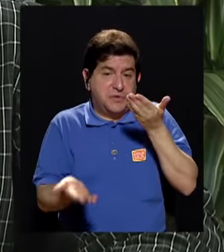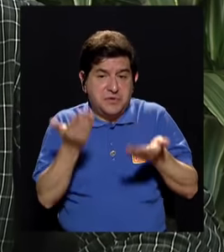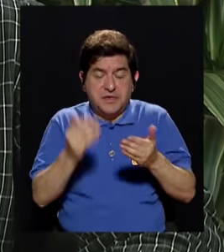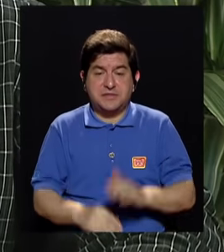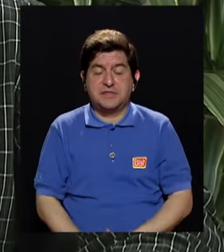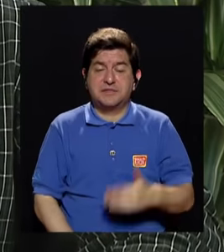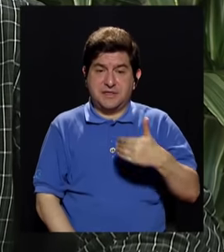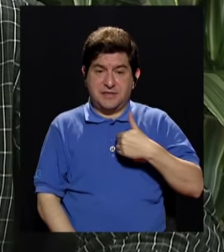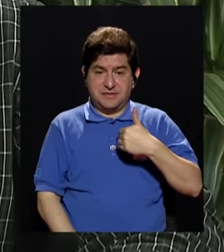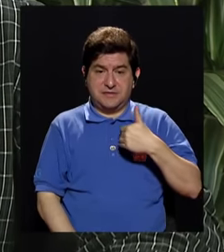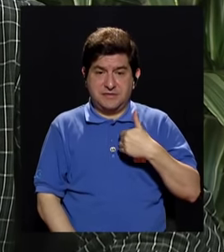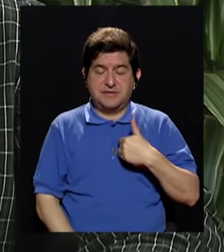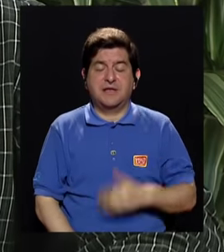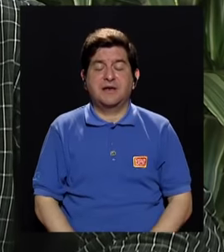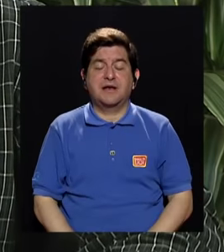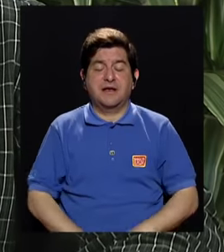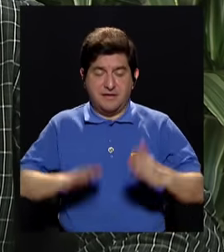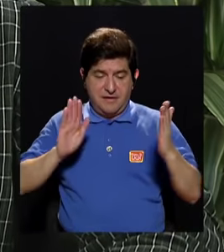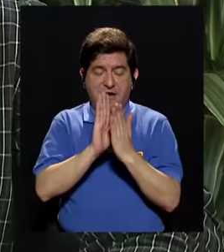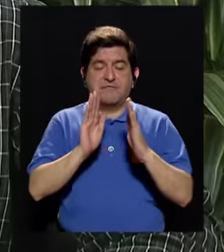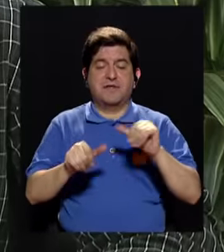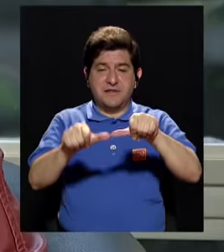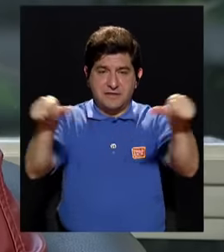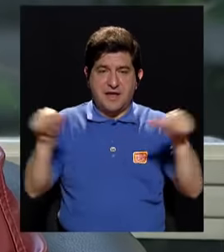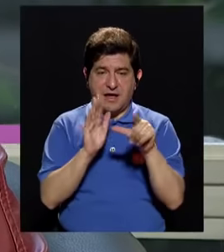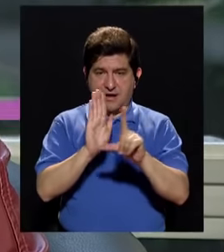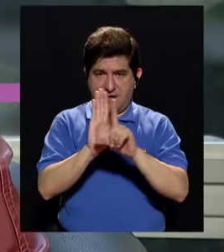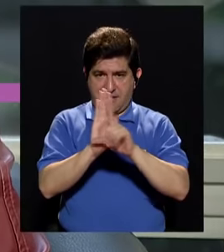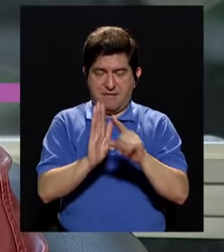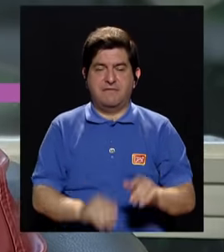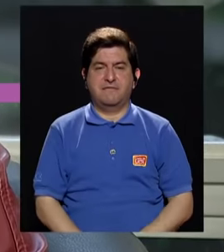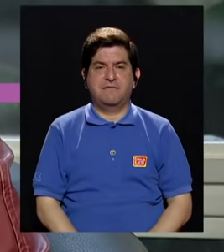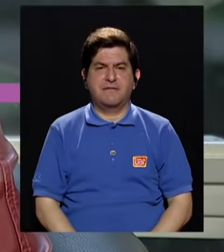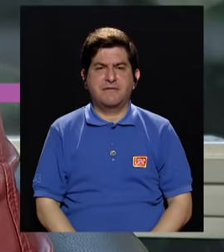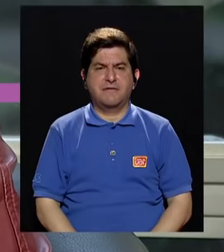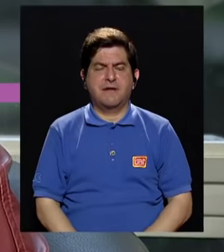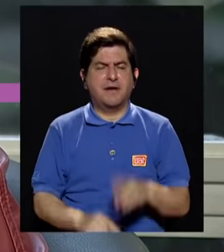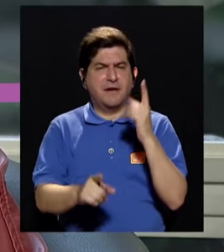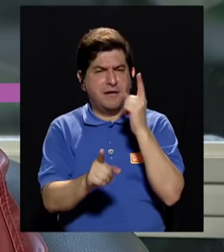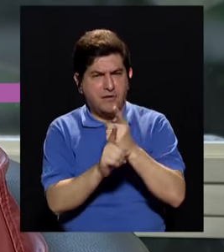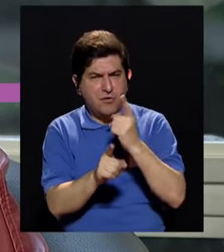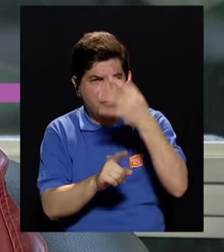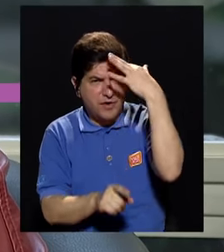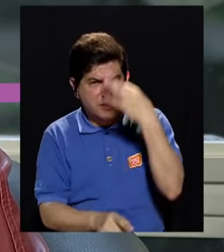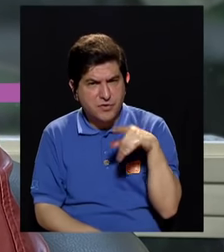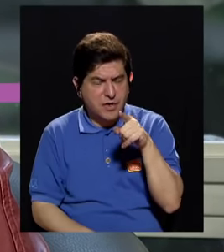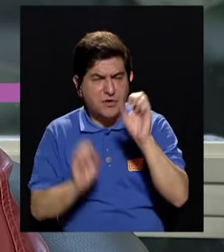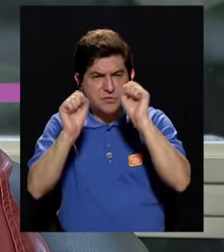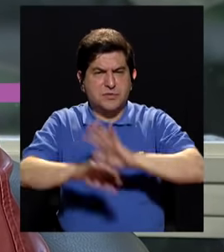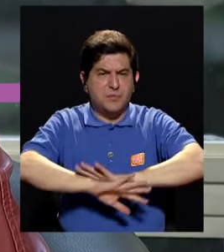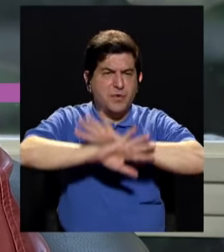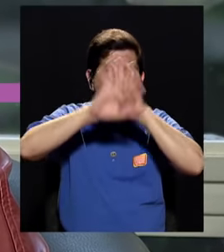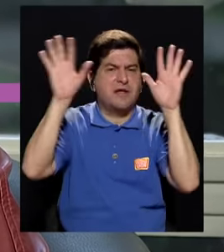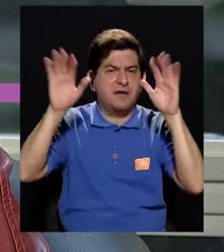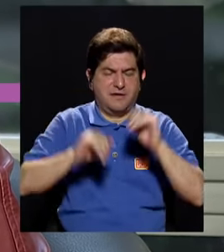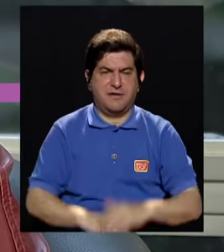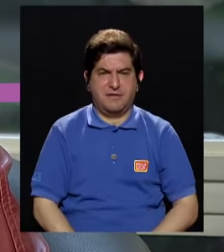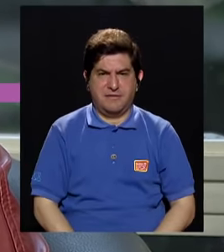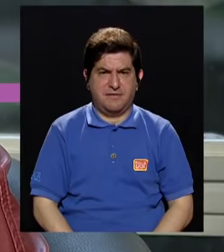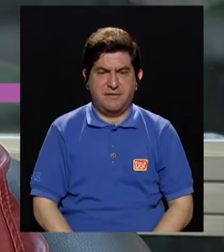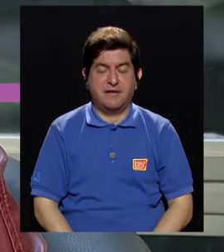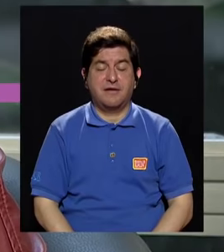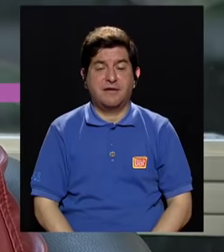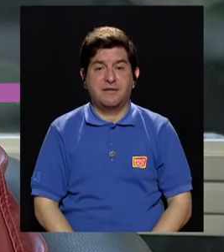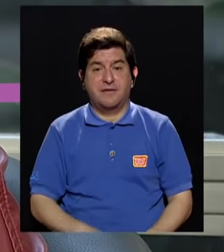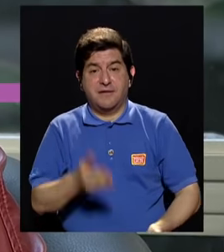estar viviendo en términos de legalidad ver así es doctora y nos parece muy oportuno que usted nos pueda aclarar un poco Qué es